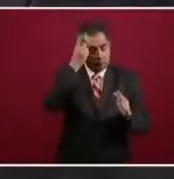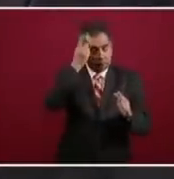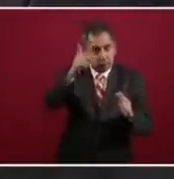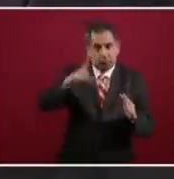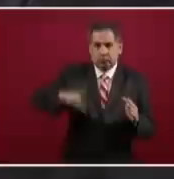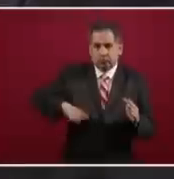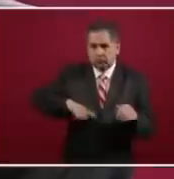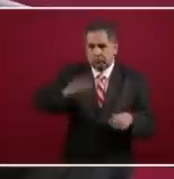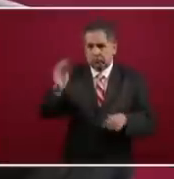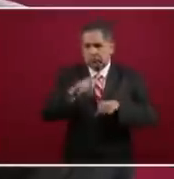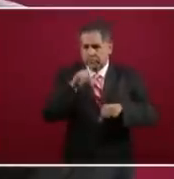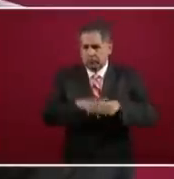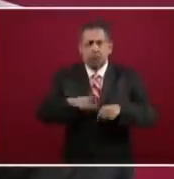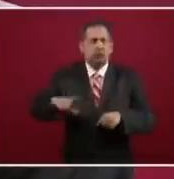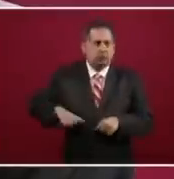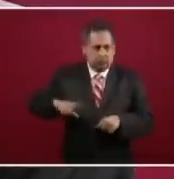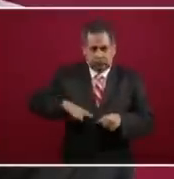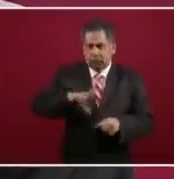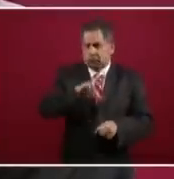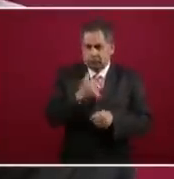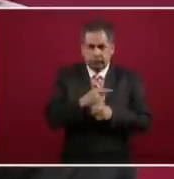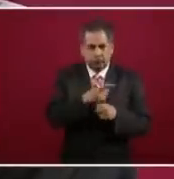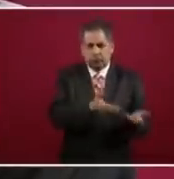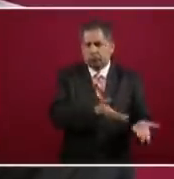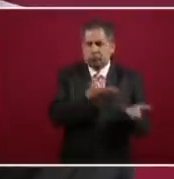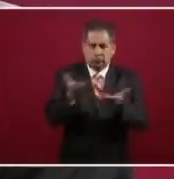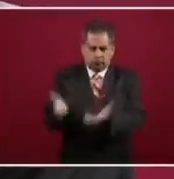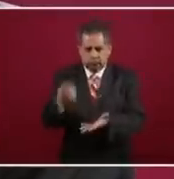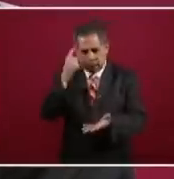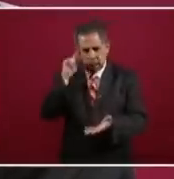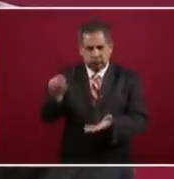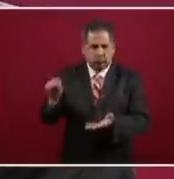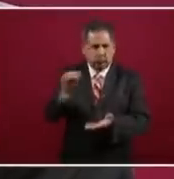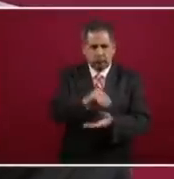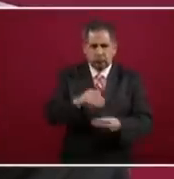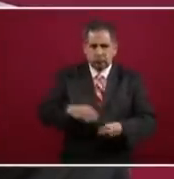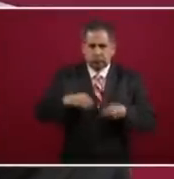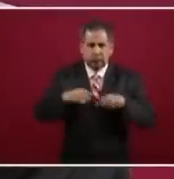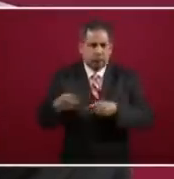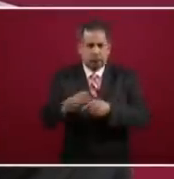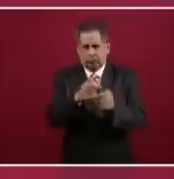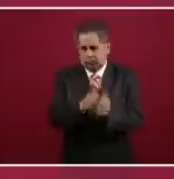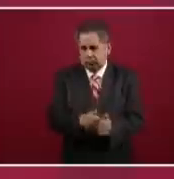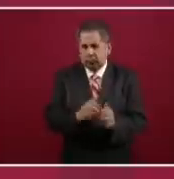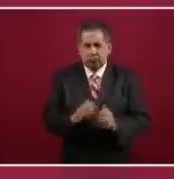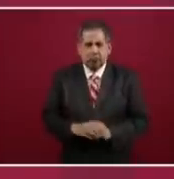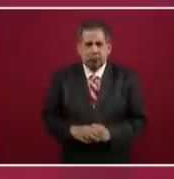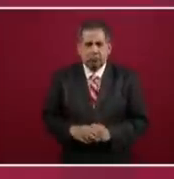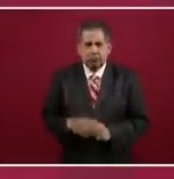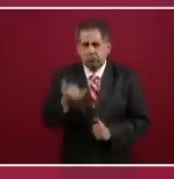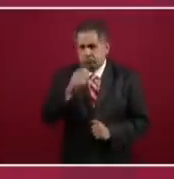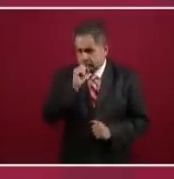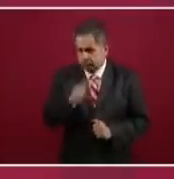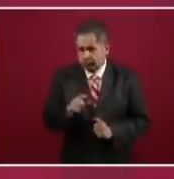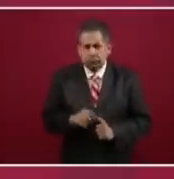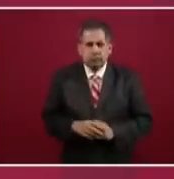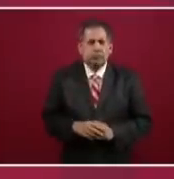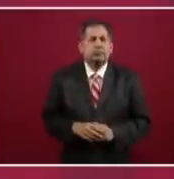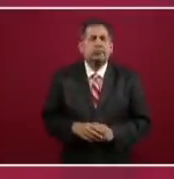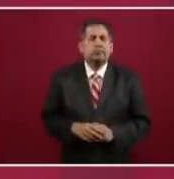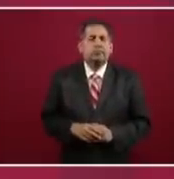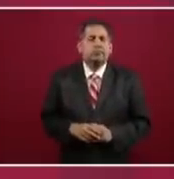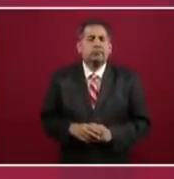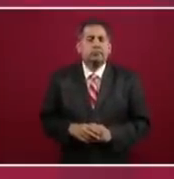federal del gobierno de la república este para su estancia y también